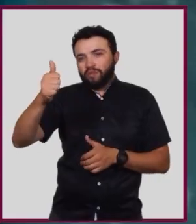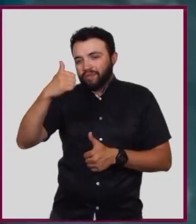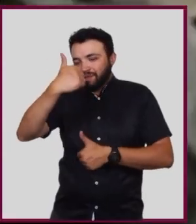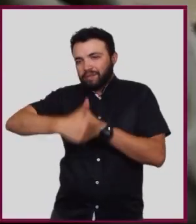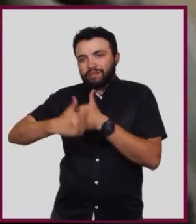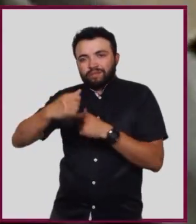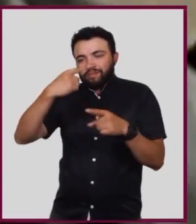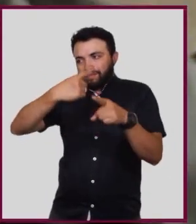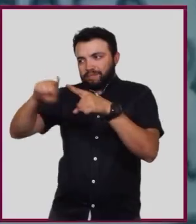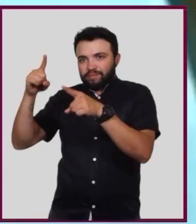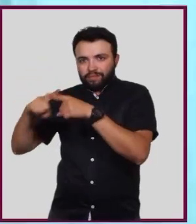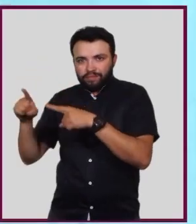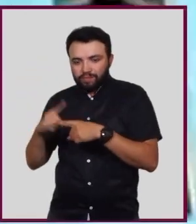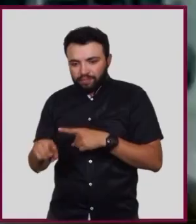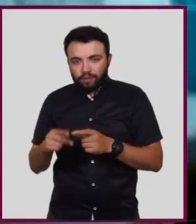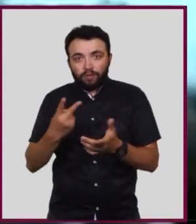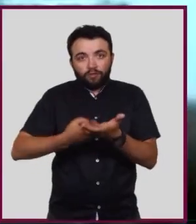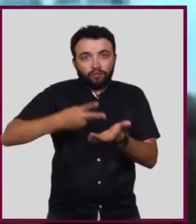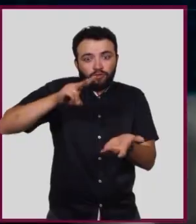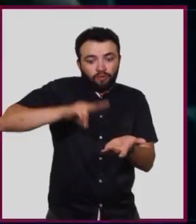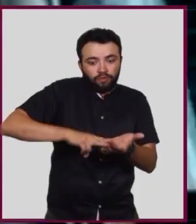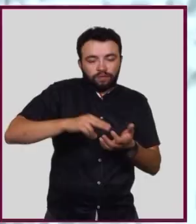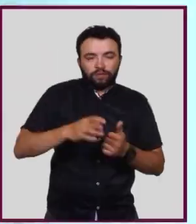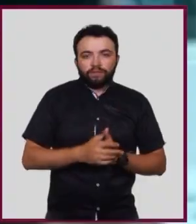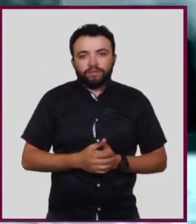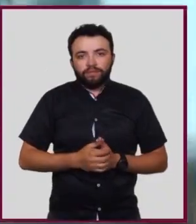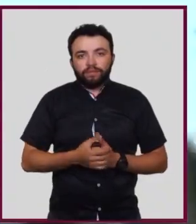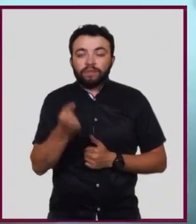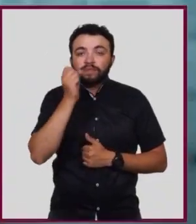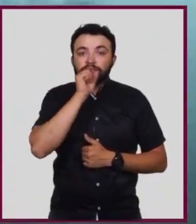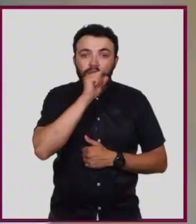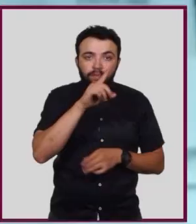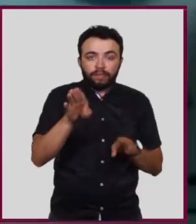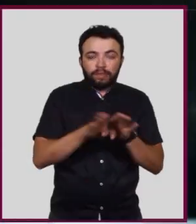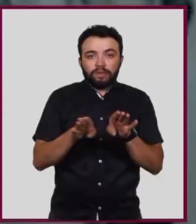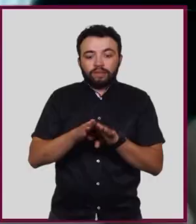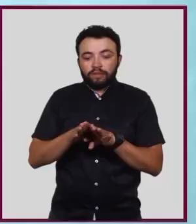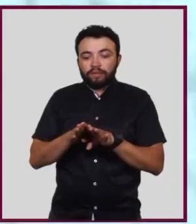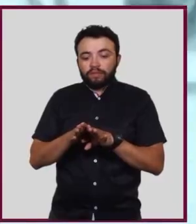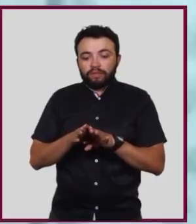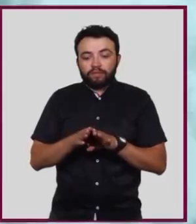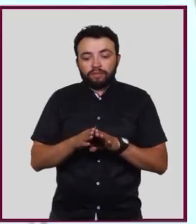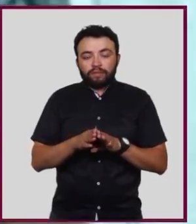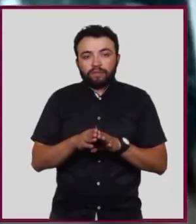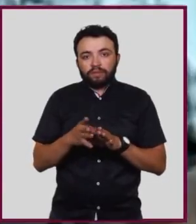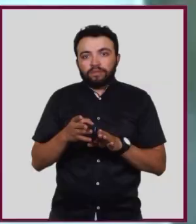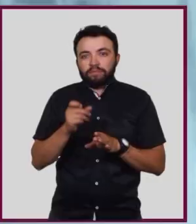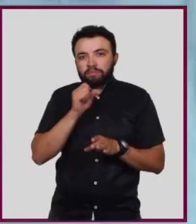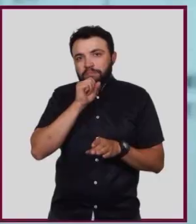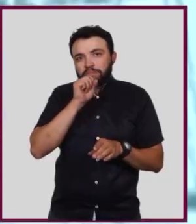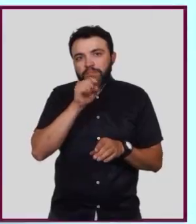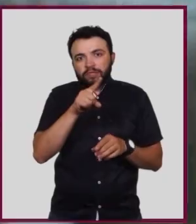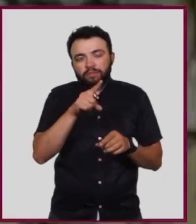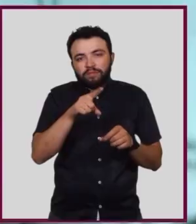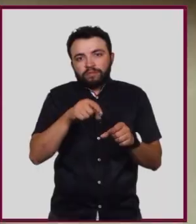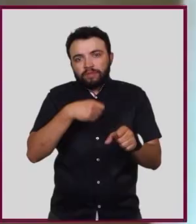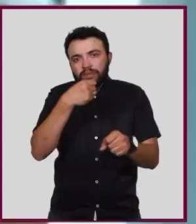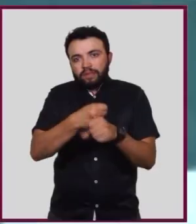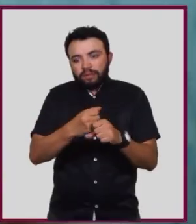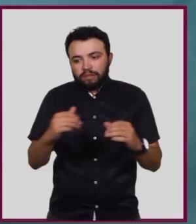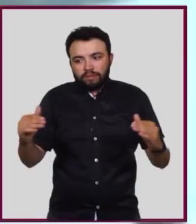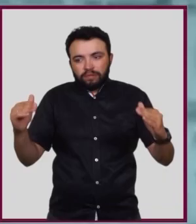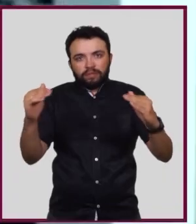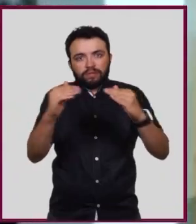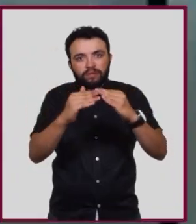carreras y que también generacionalmente estaban conectados con otros artistas, igual que